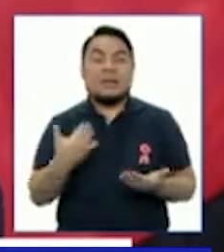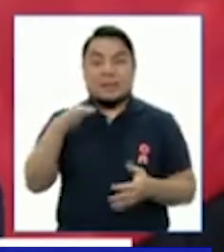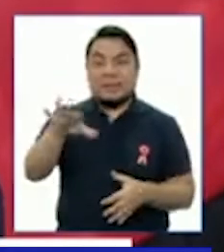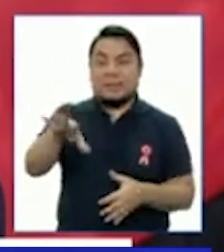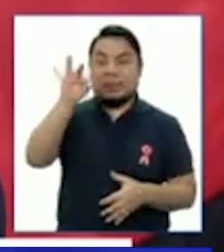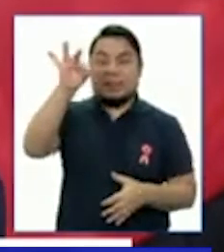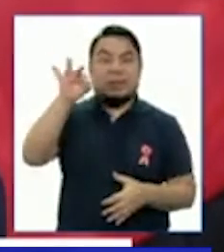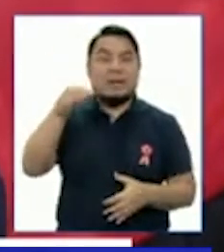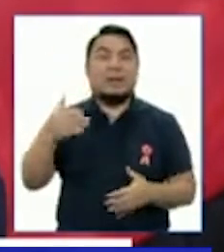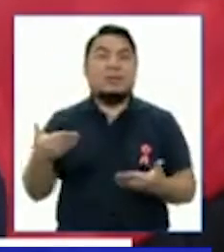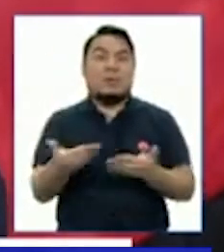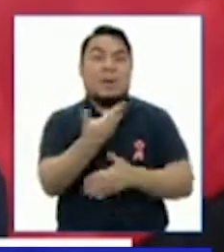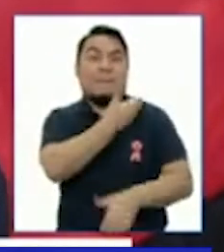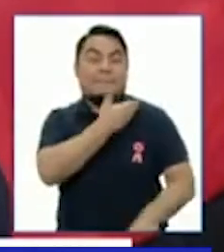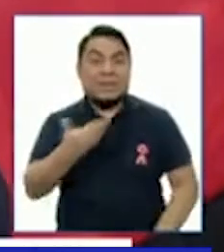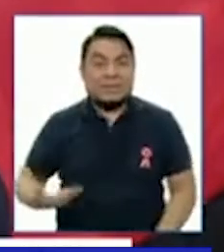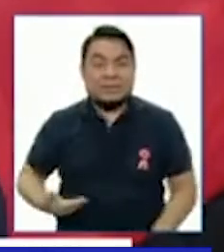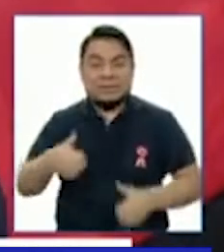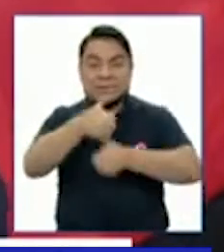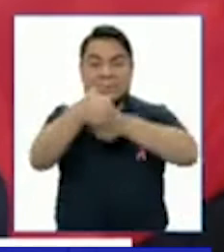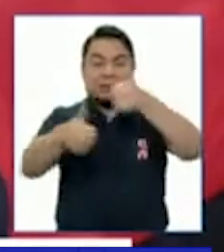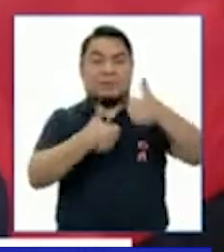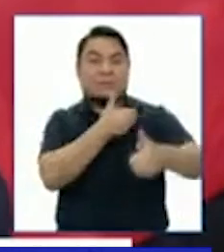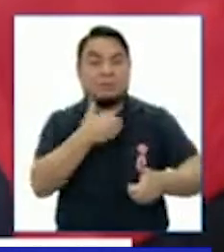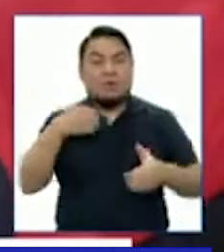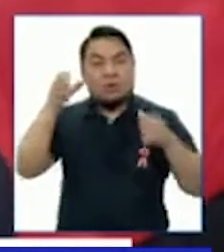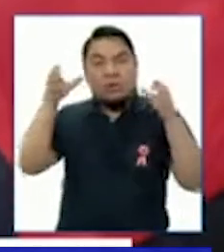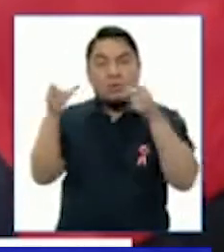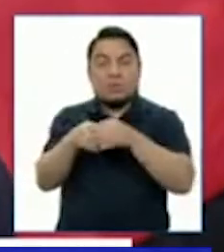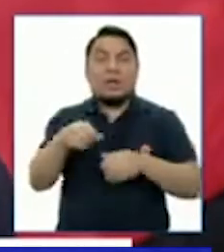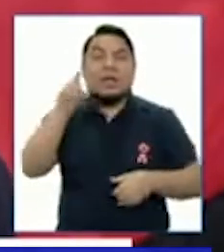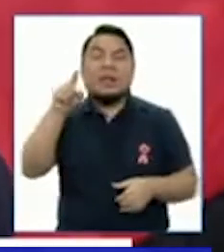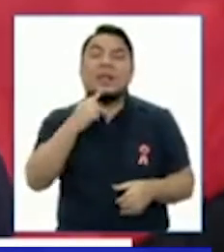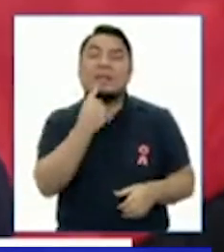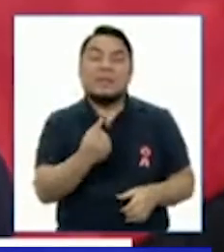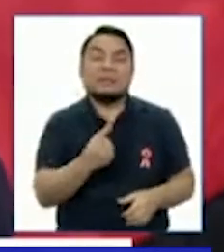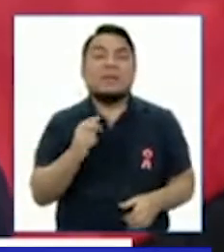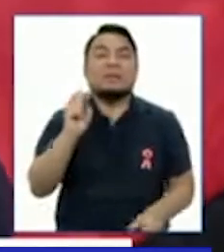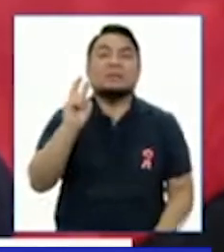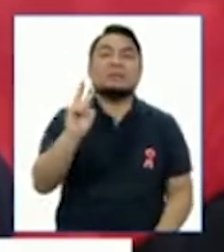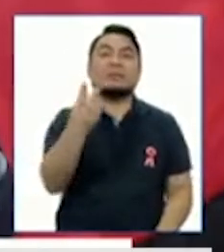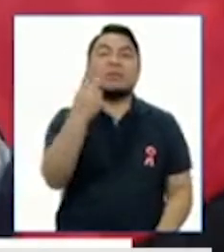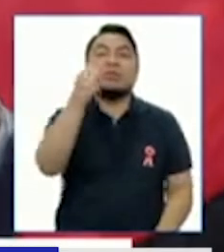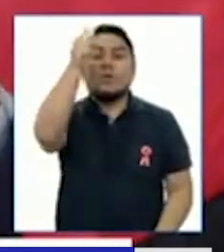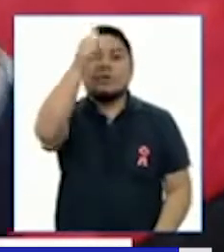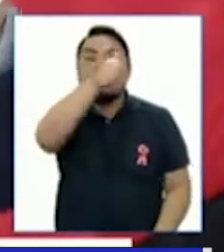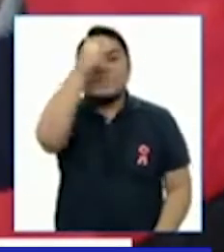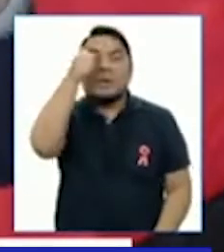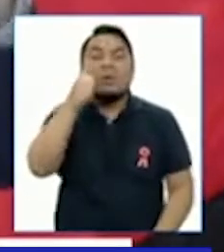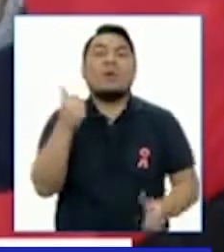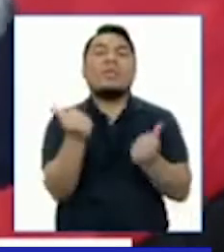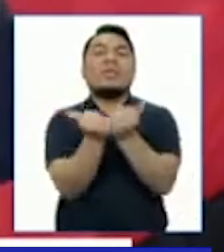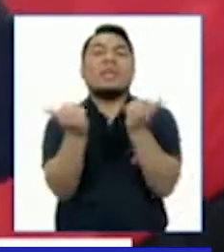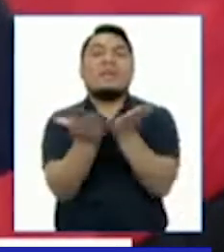al presidente, vicepresidentes y congresistas tiene que ser el segundo domingo de abril.